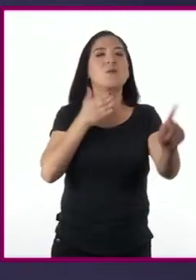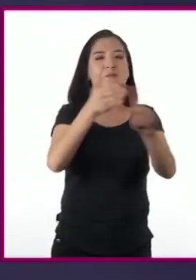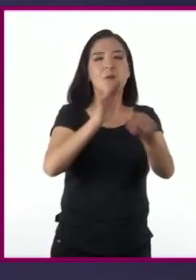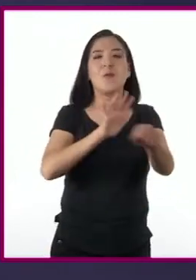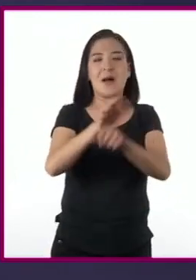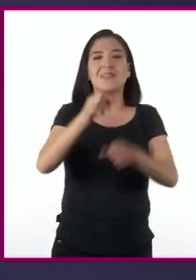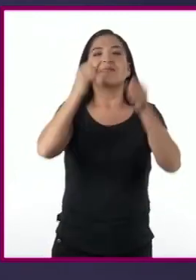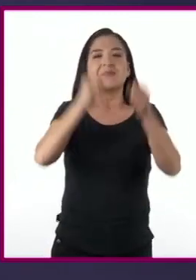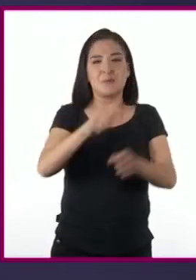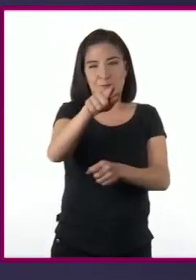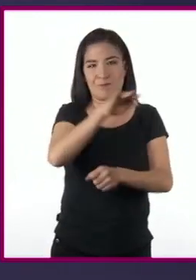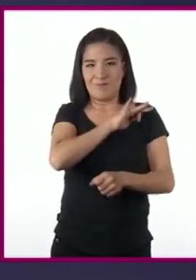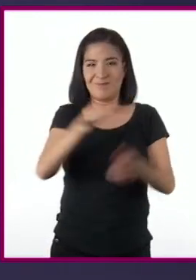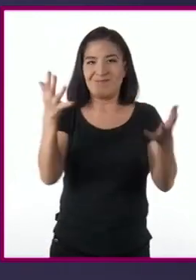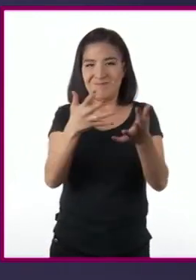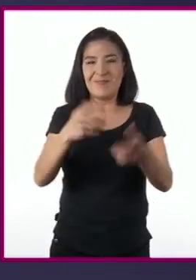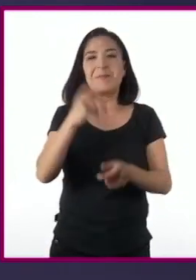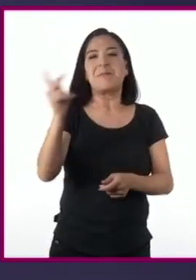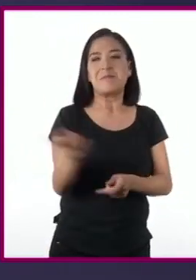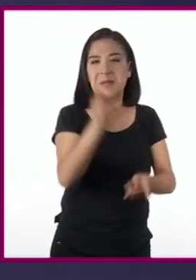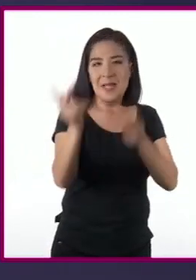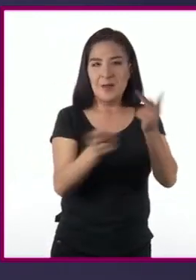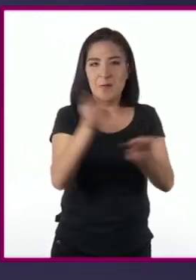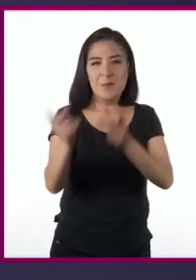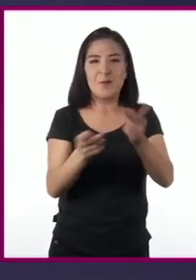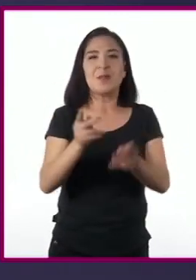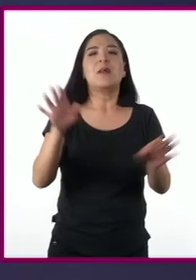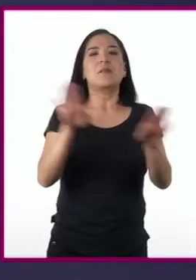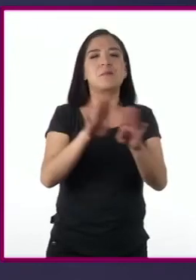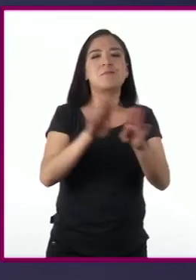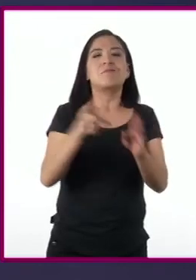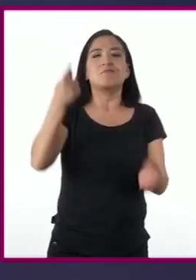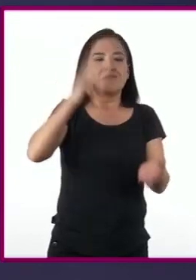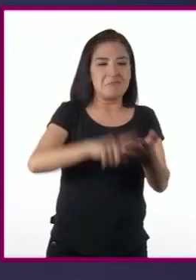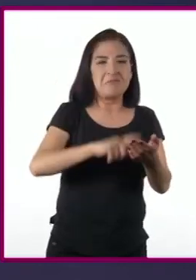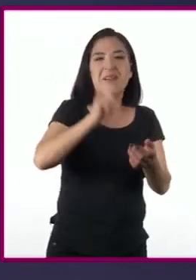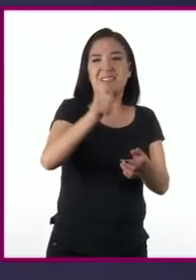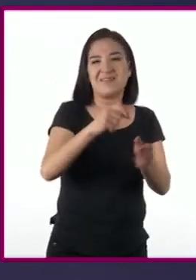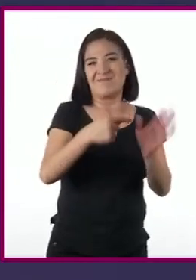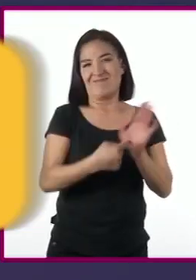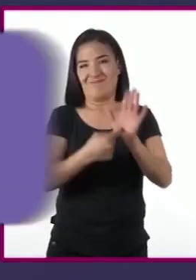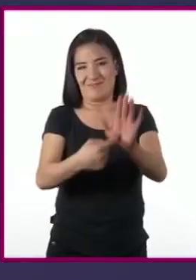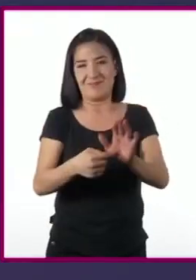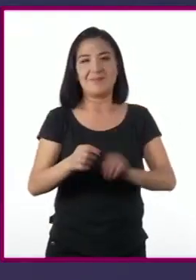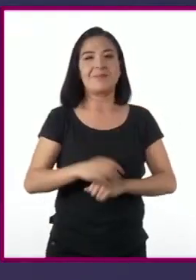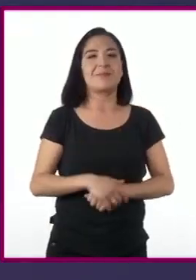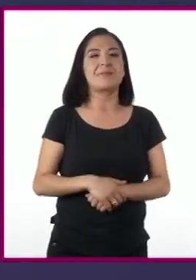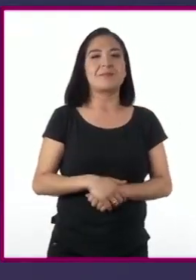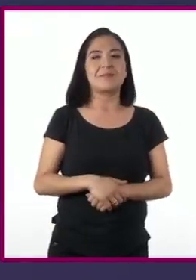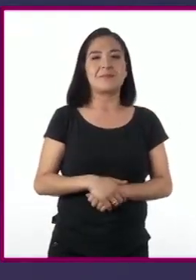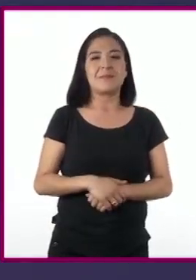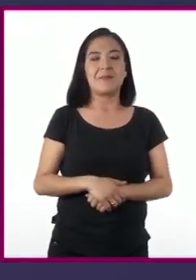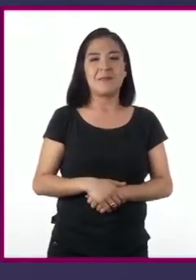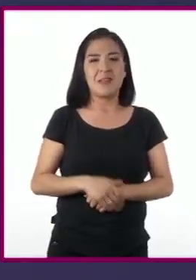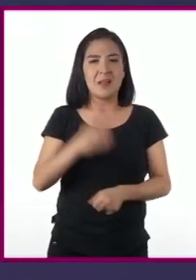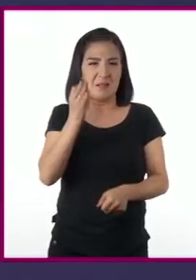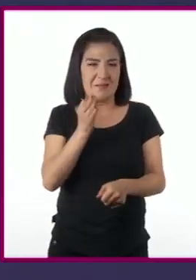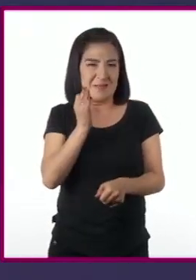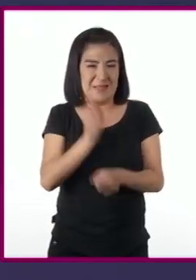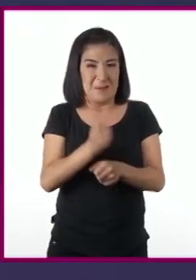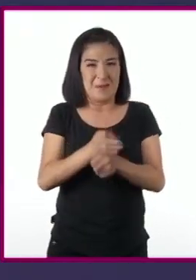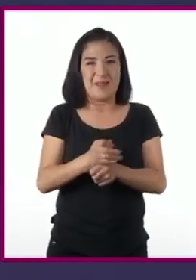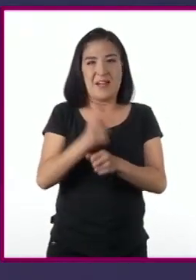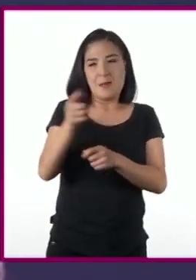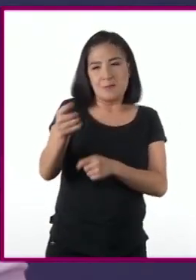seguro que podrán crear preguntas que van más allá de lo que muestran los extractos. Y aquí, entre